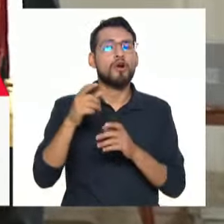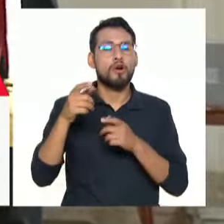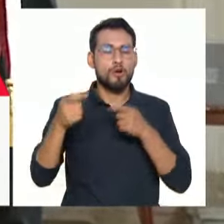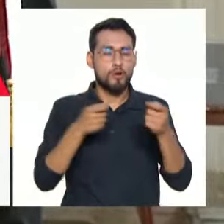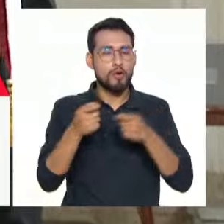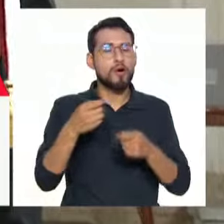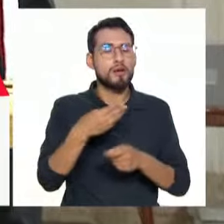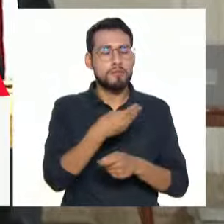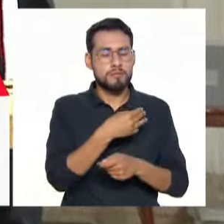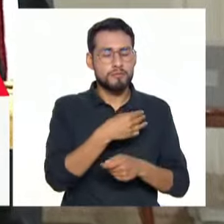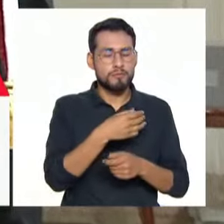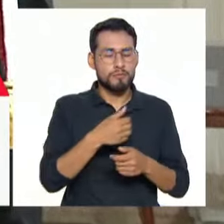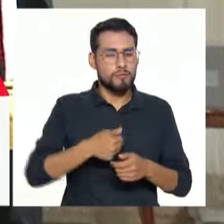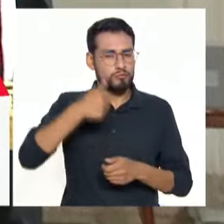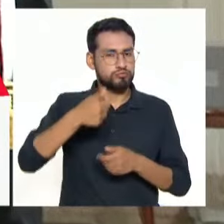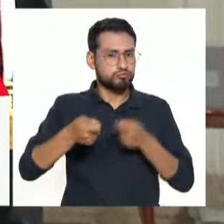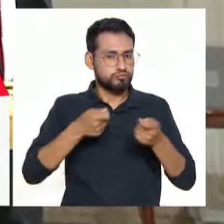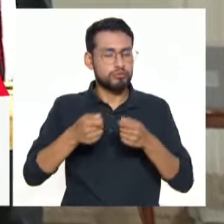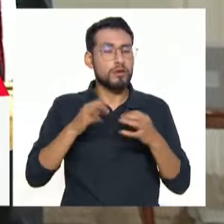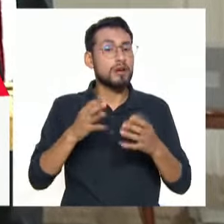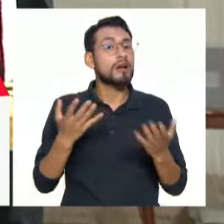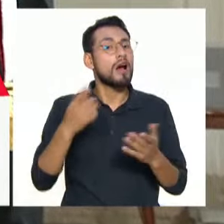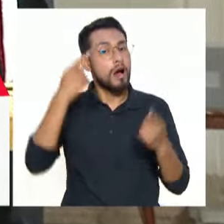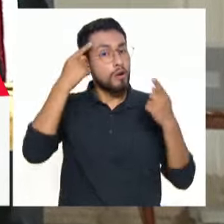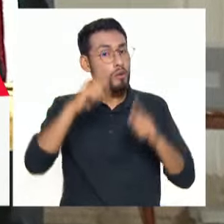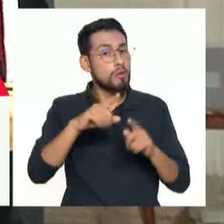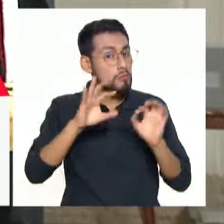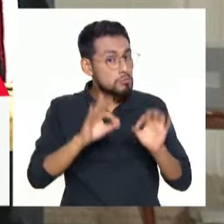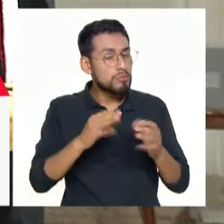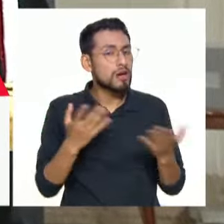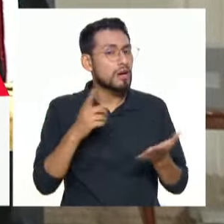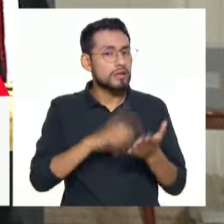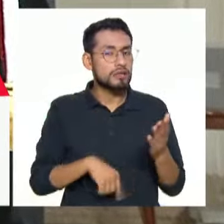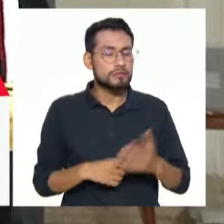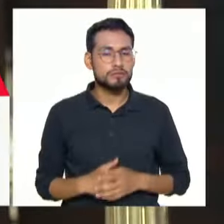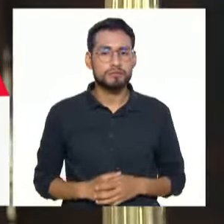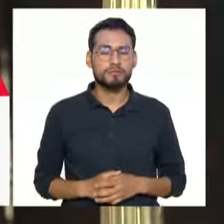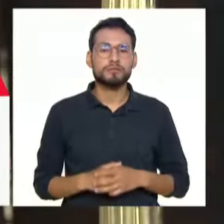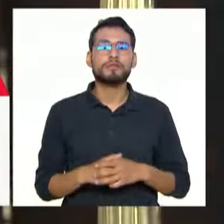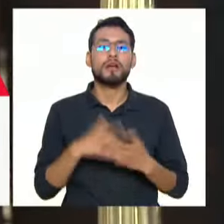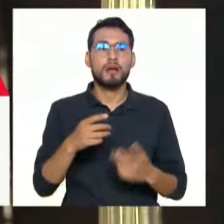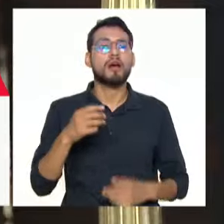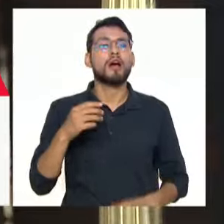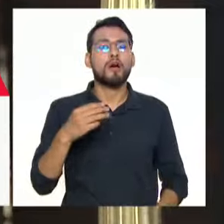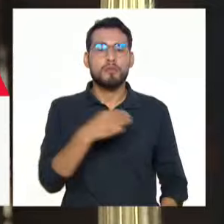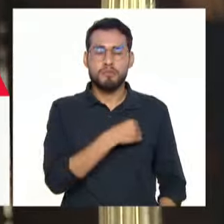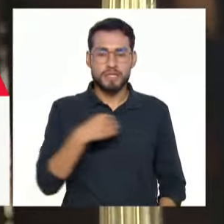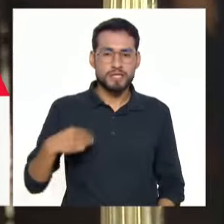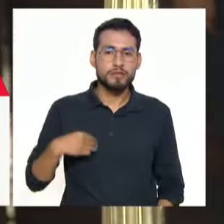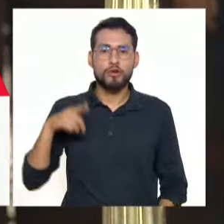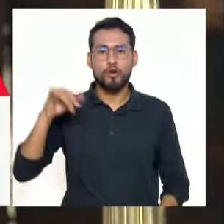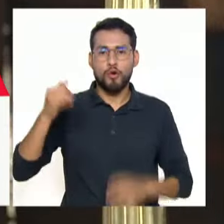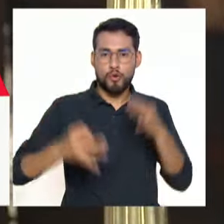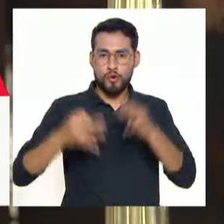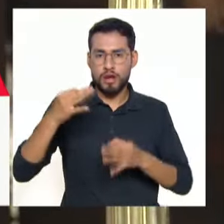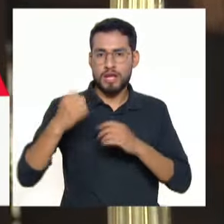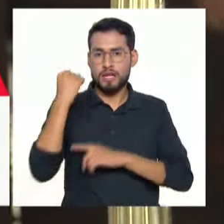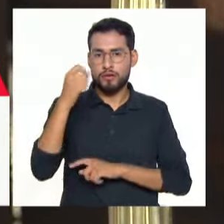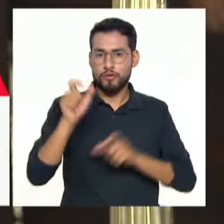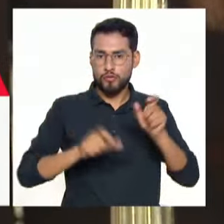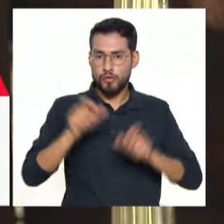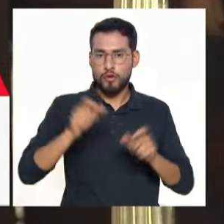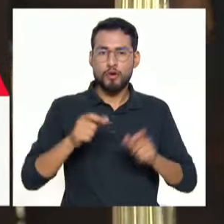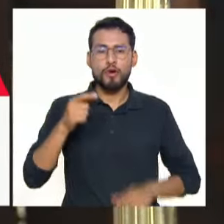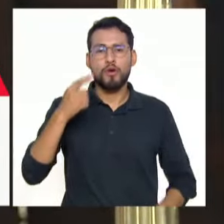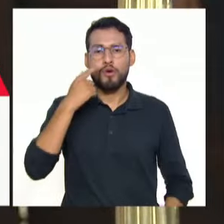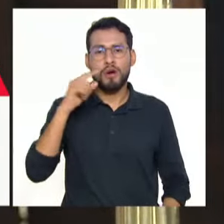Poder Ejecutivo, y estando al acordado, se resuelve. Artículo 1. Nombrar ministro de Estado en el Despacho de Justicia y Derechos Humanos